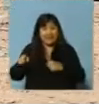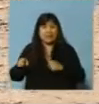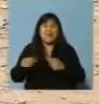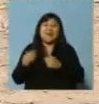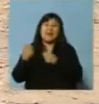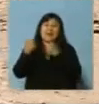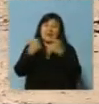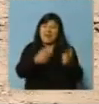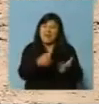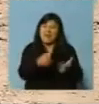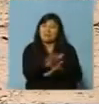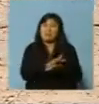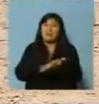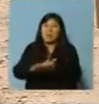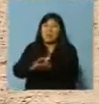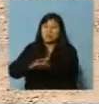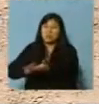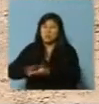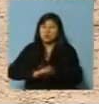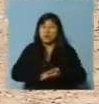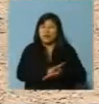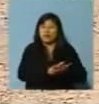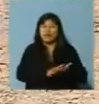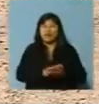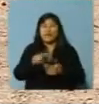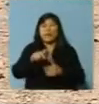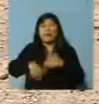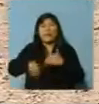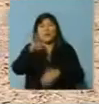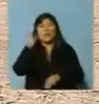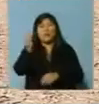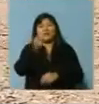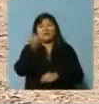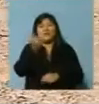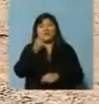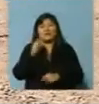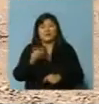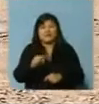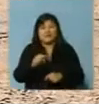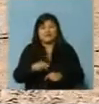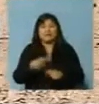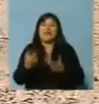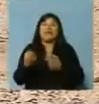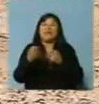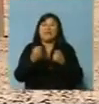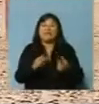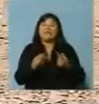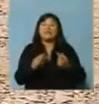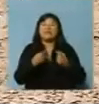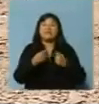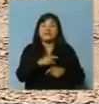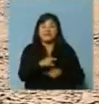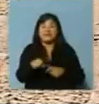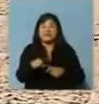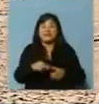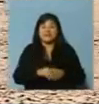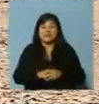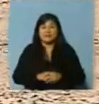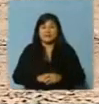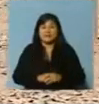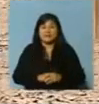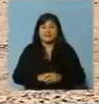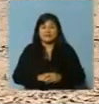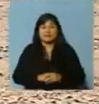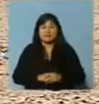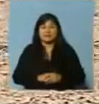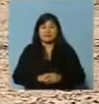solucionar un problema importante, de gran necesidad para nuestra comunidad. Hoy,